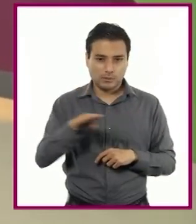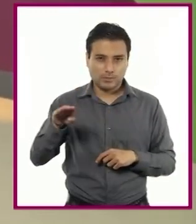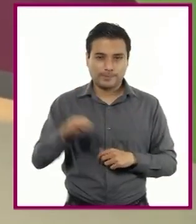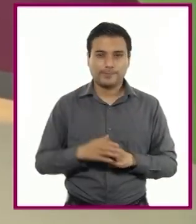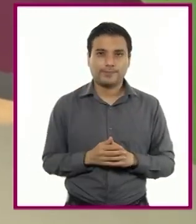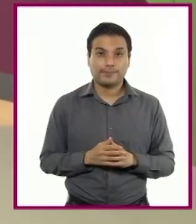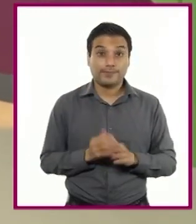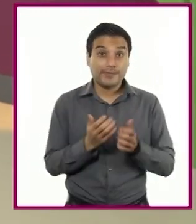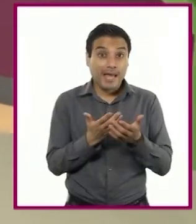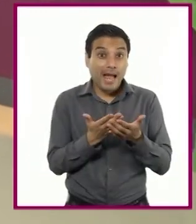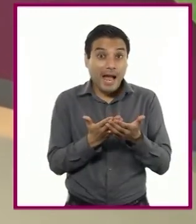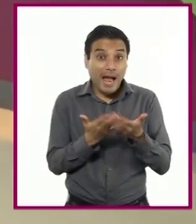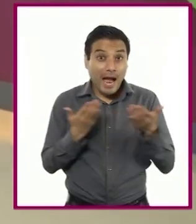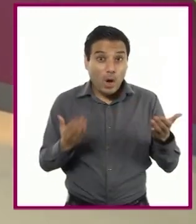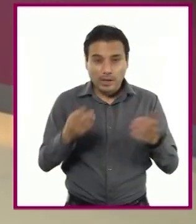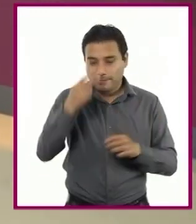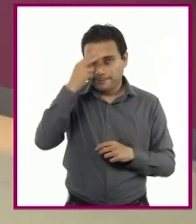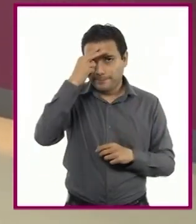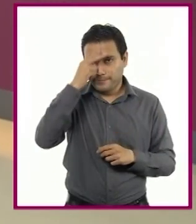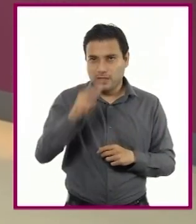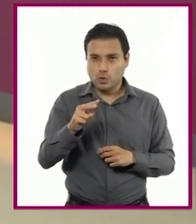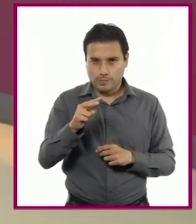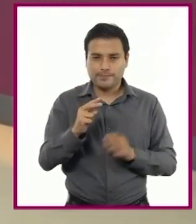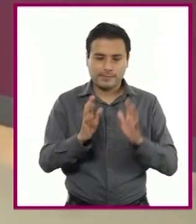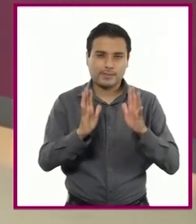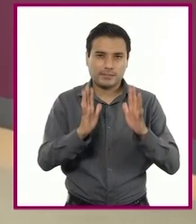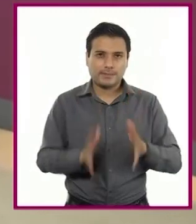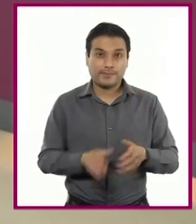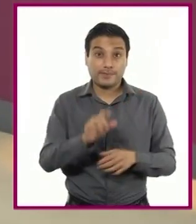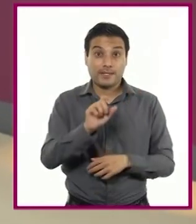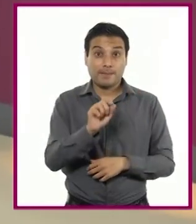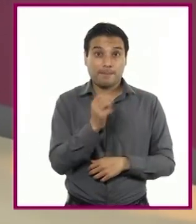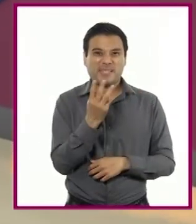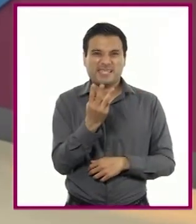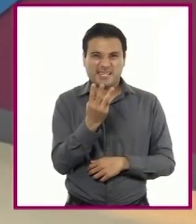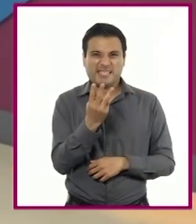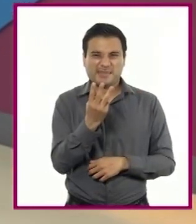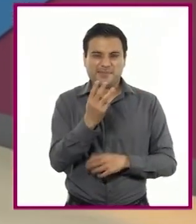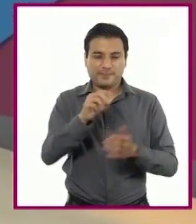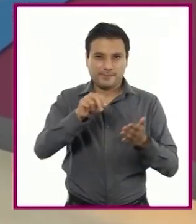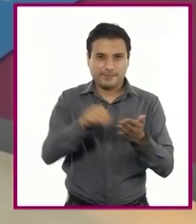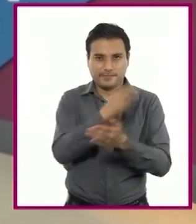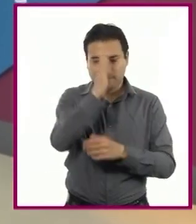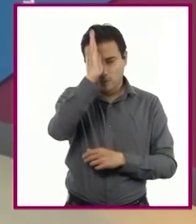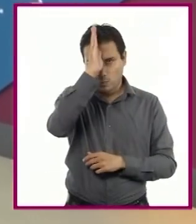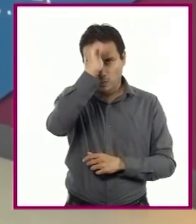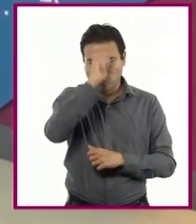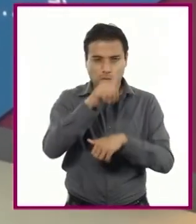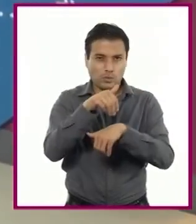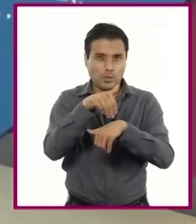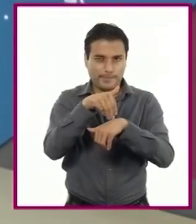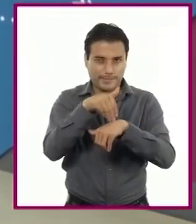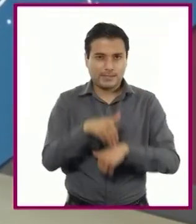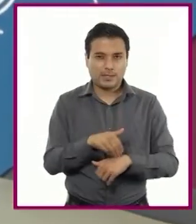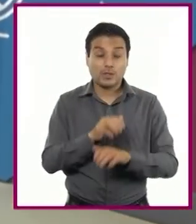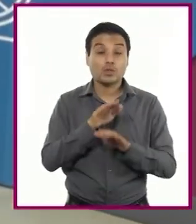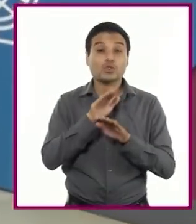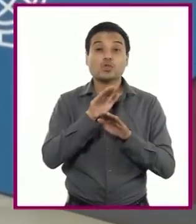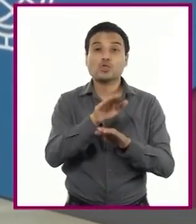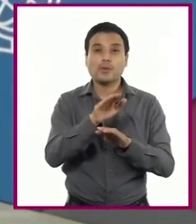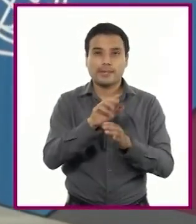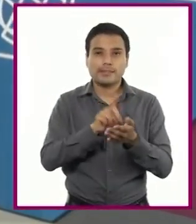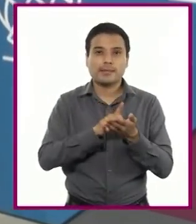En la actualidad, México se ha adherido a 23 tratados multilaterales vigentes sobre derecho de